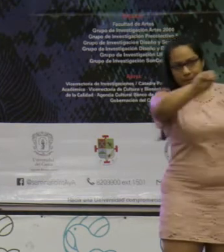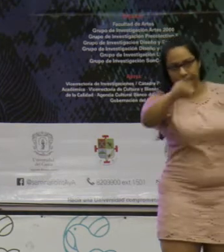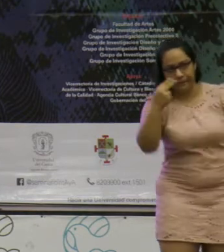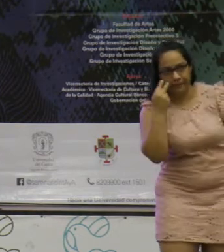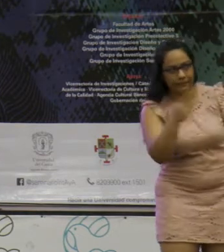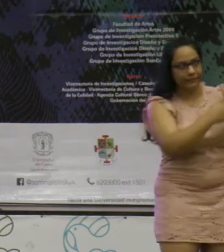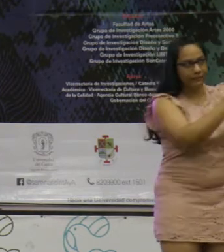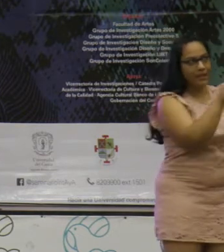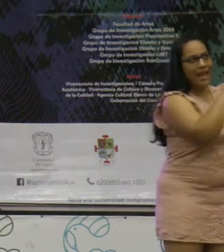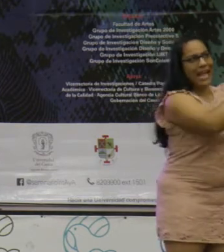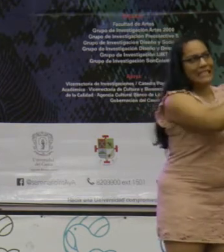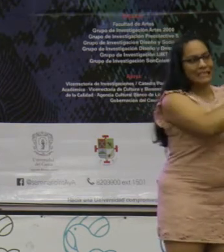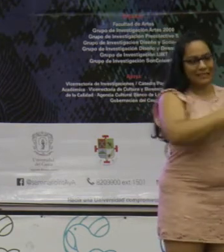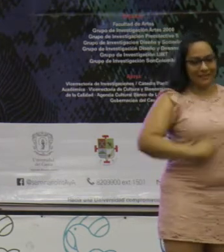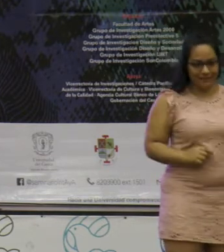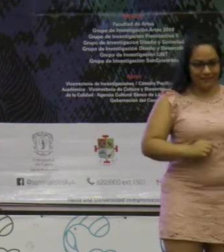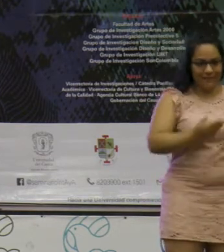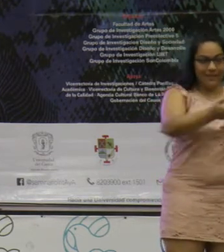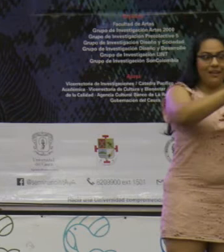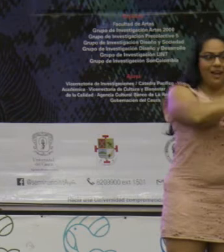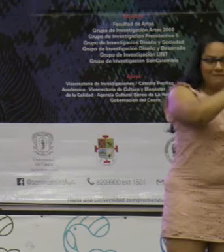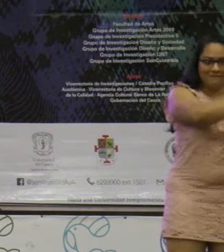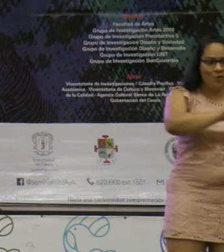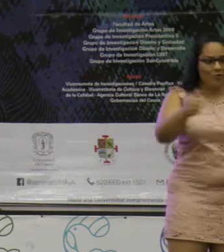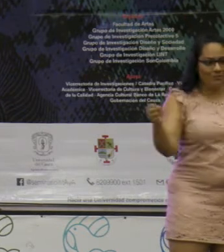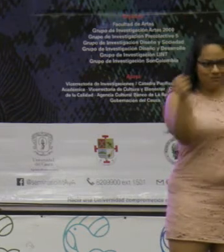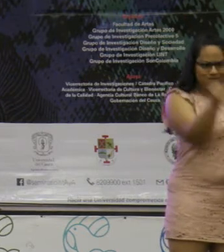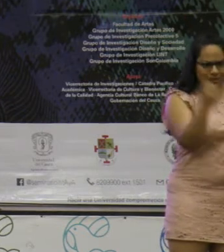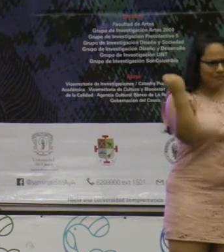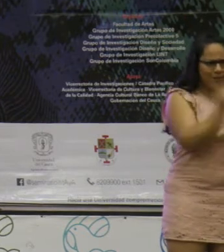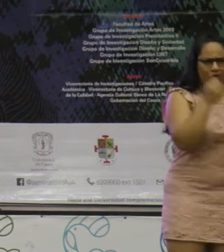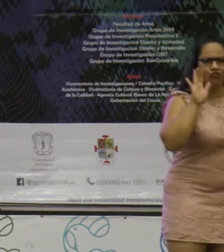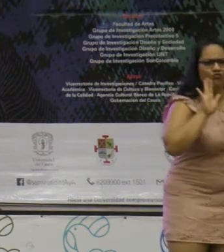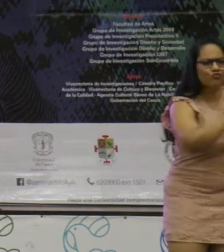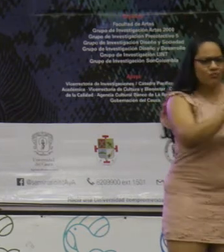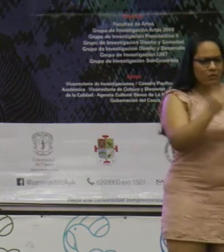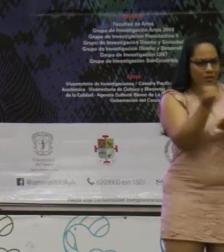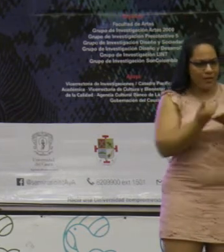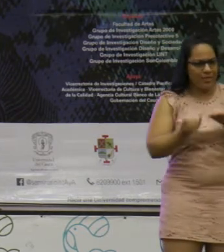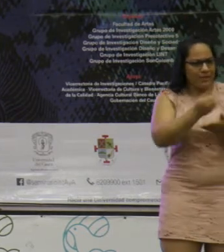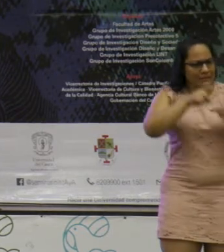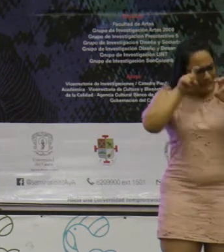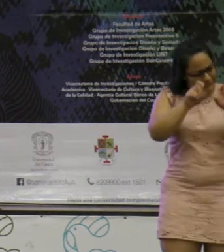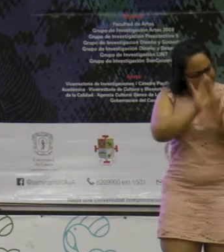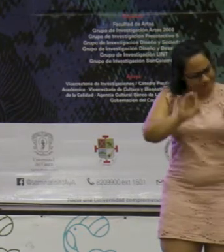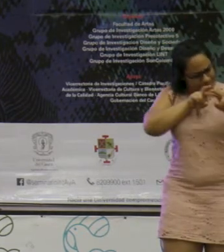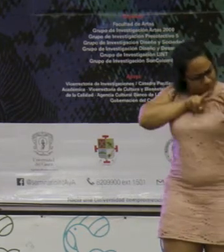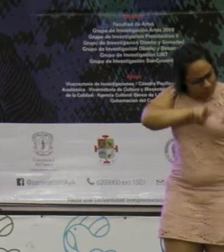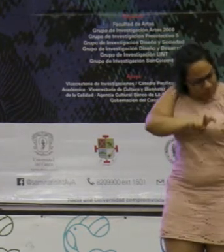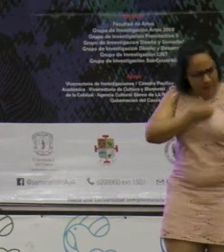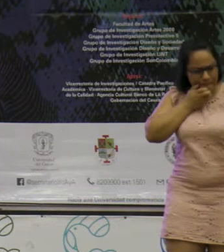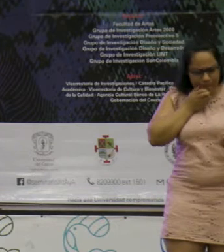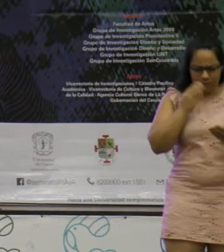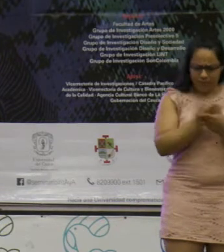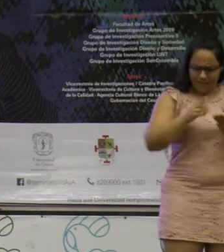ver. Eso es un sello muy particular sobre el cual debería caer el análisis de lo que revisamos cuando